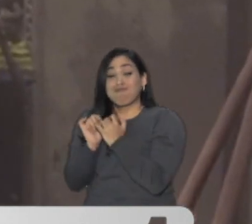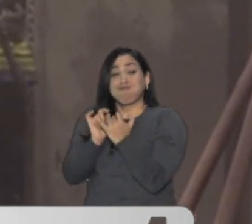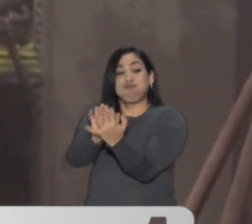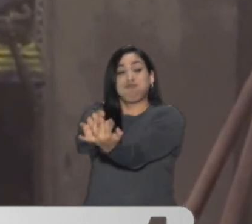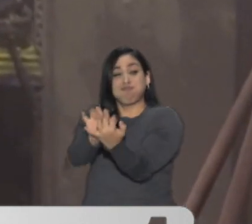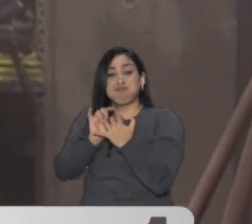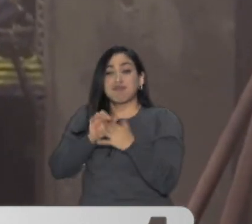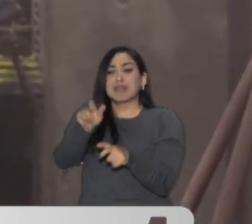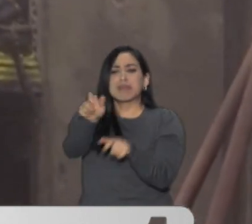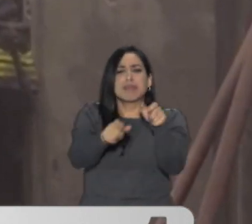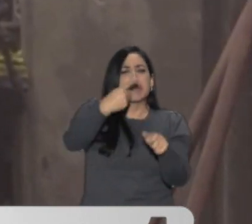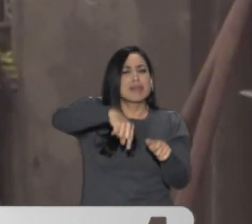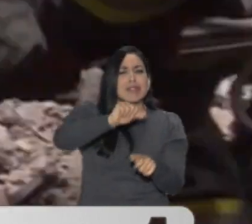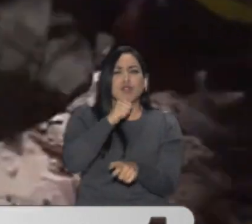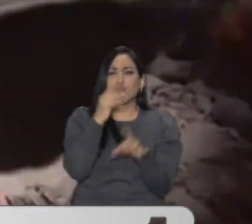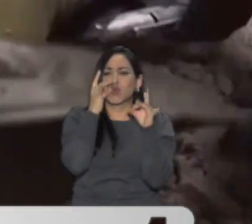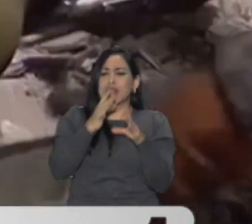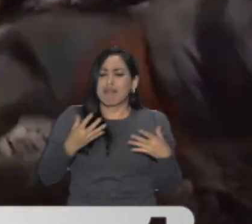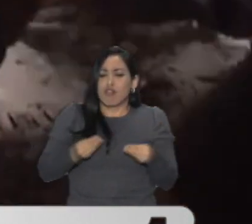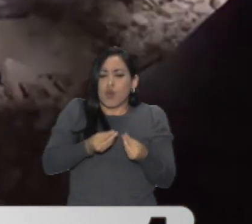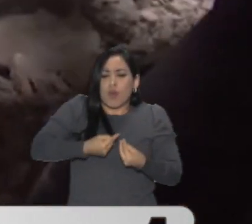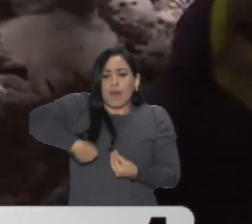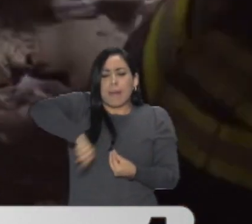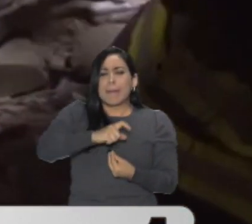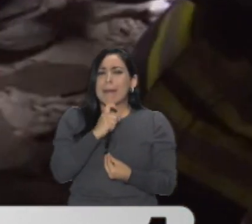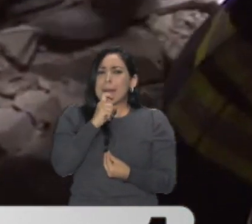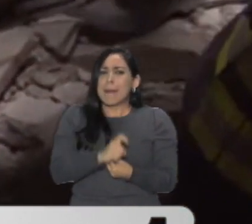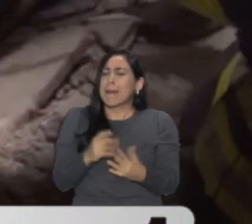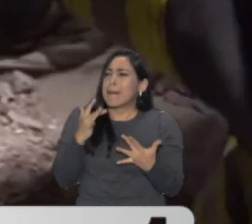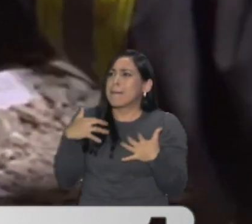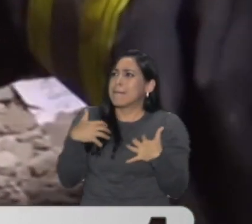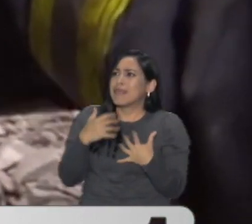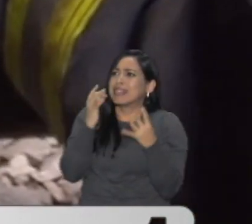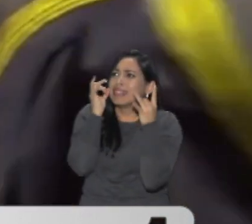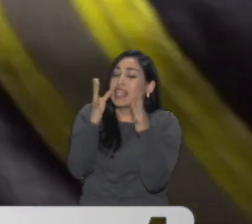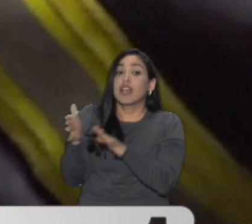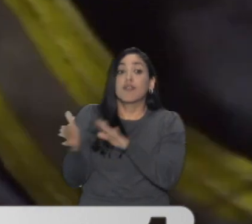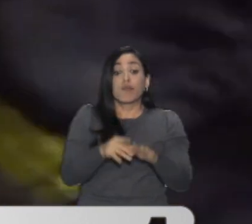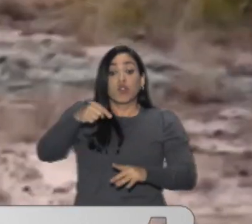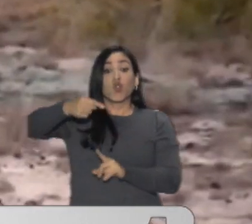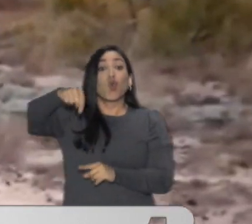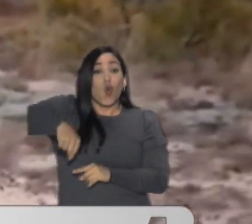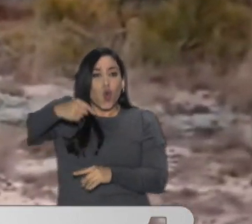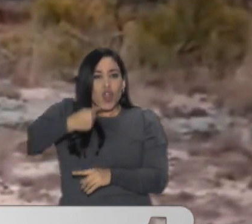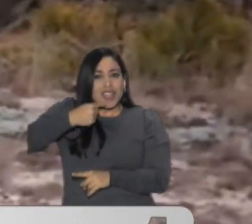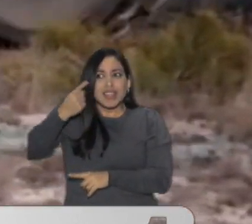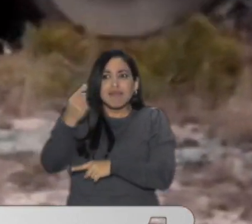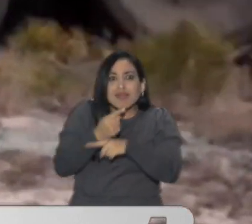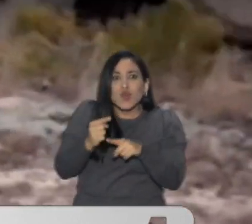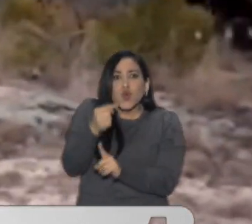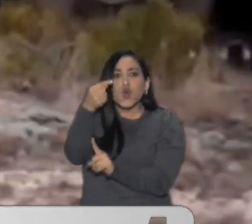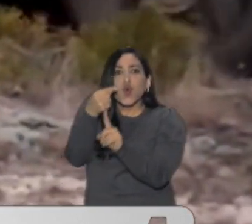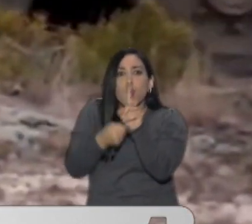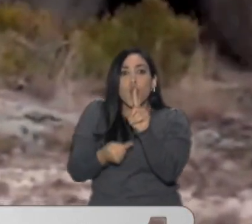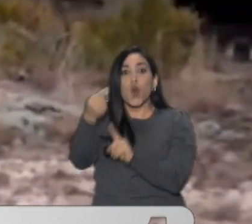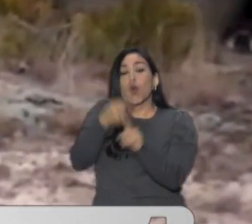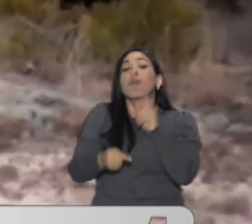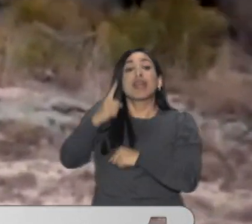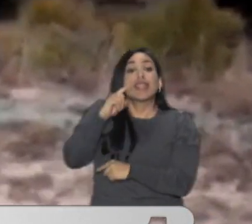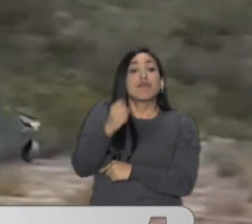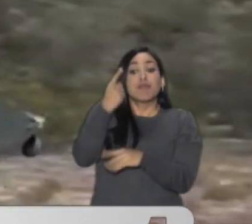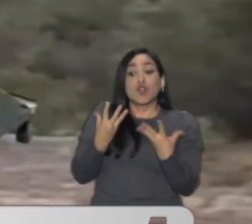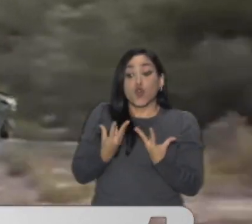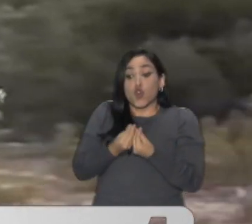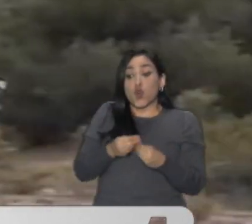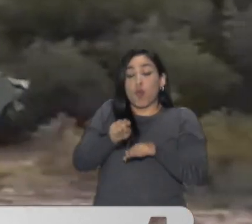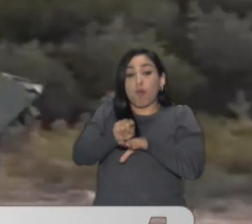y el sufrimiento para la población ucraniana no cesan. Hoy se cumple exactamente un mes desde que los primeros